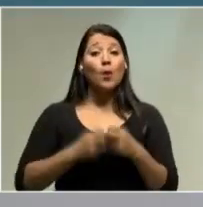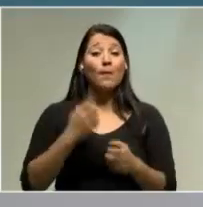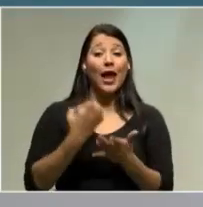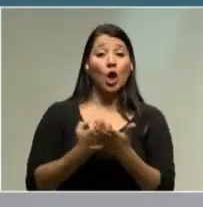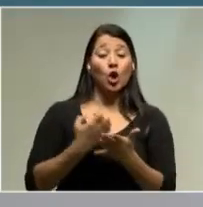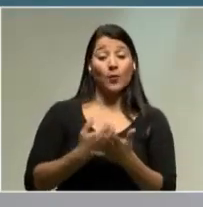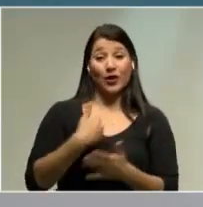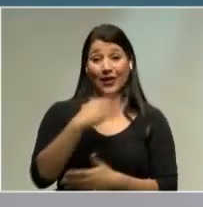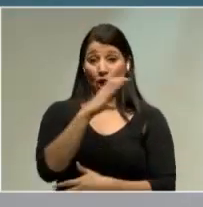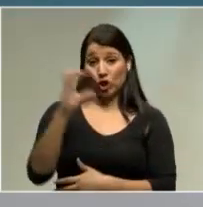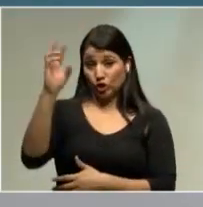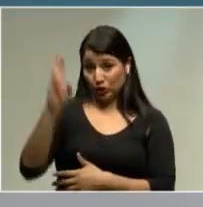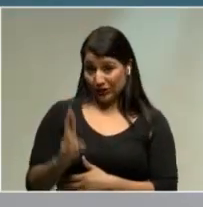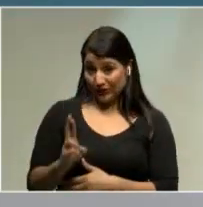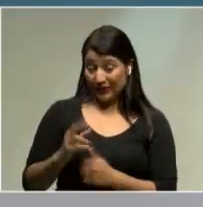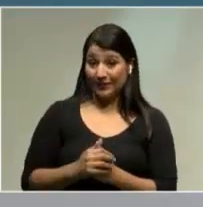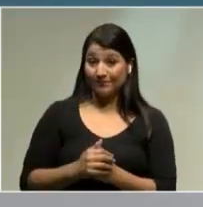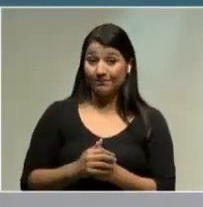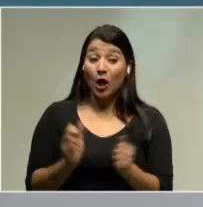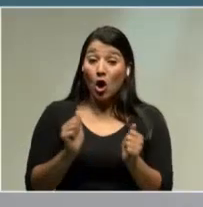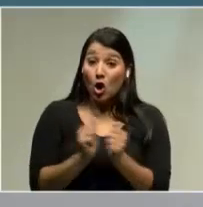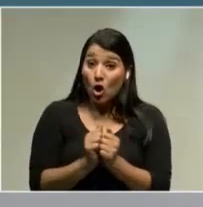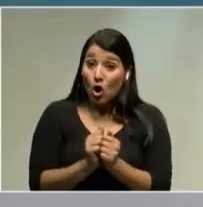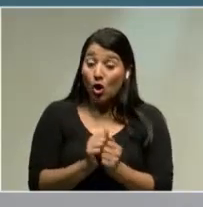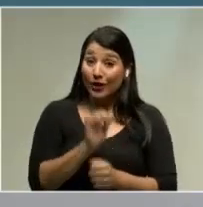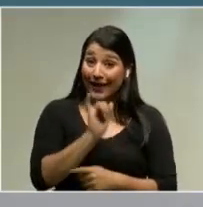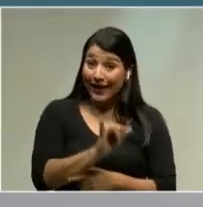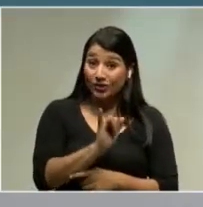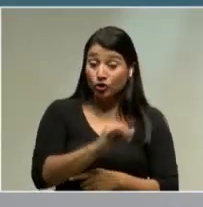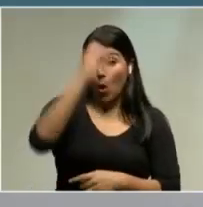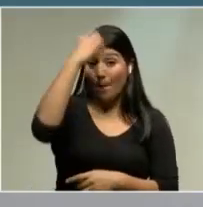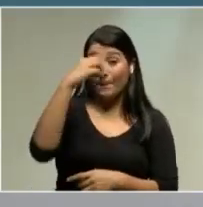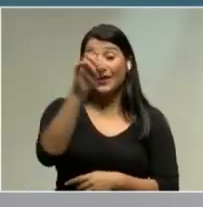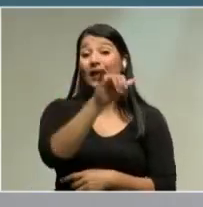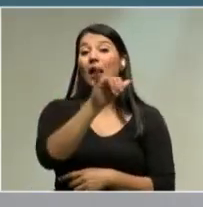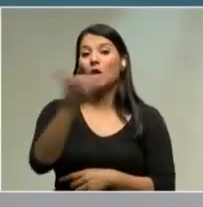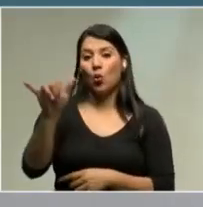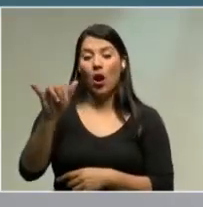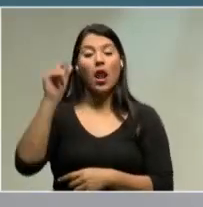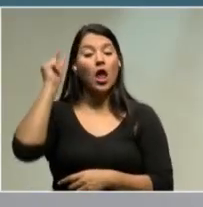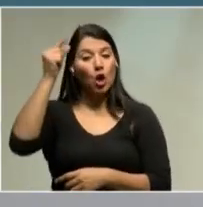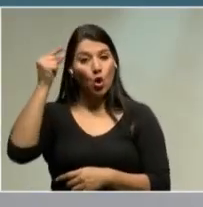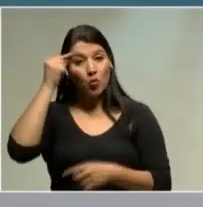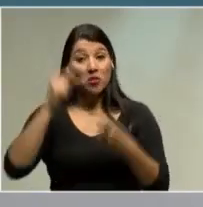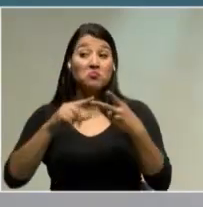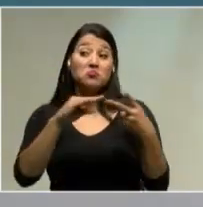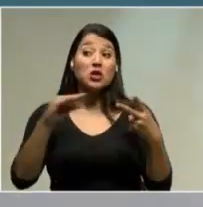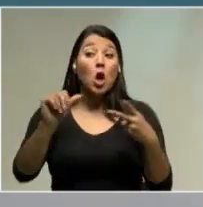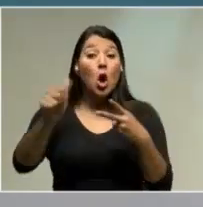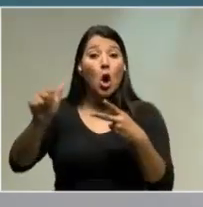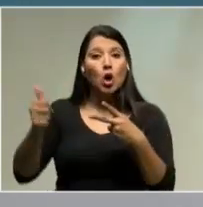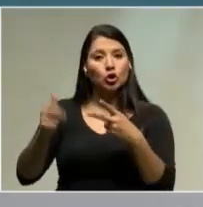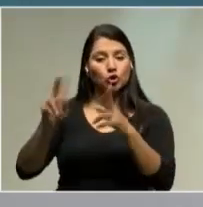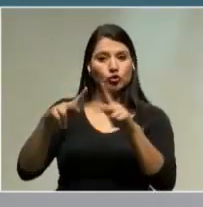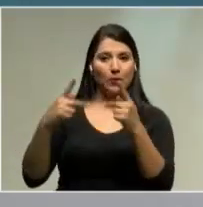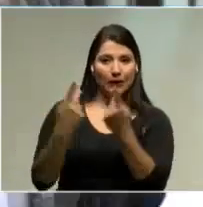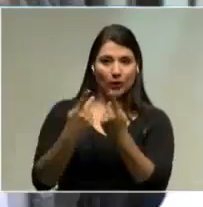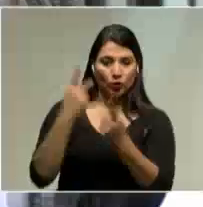los costarricenses. En esto coinciden el Poder Ejecutivo y algunas bancadas de oposición.